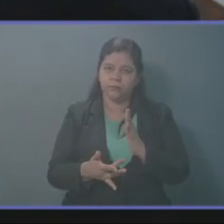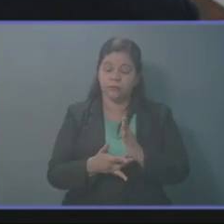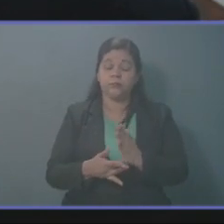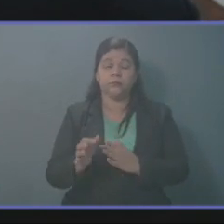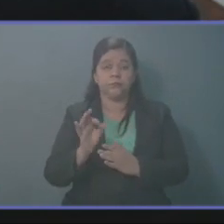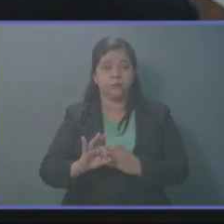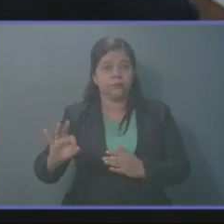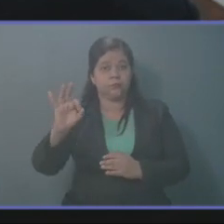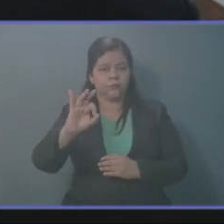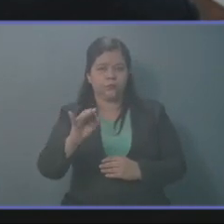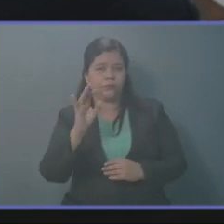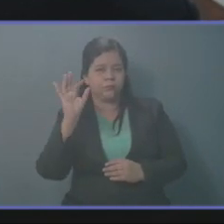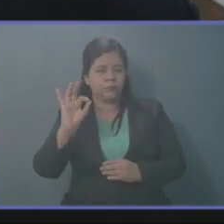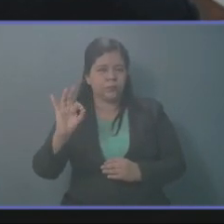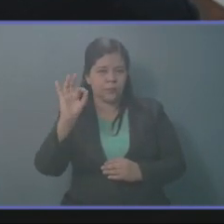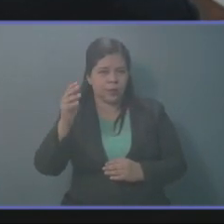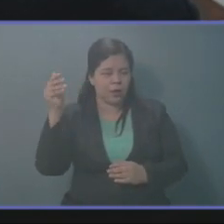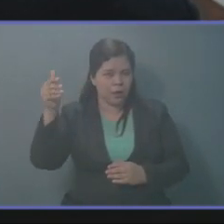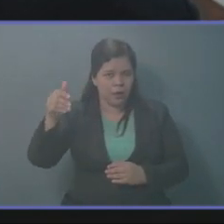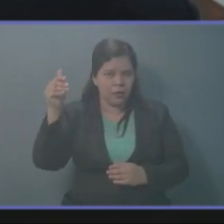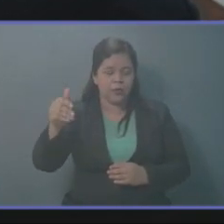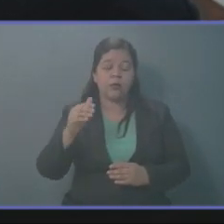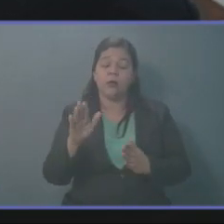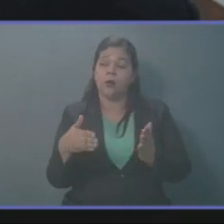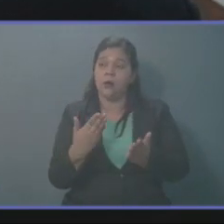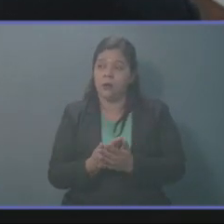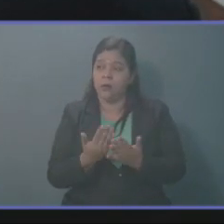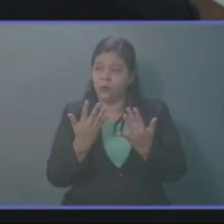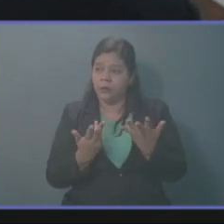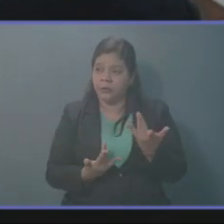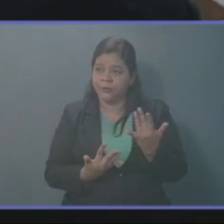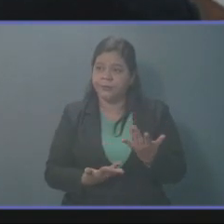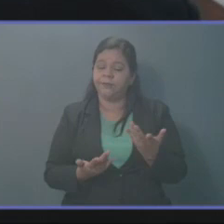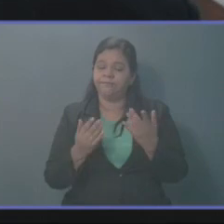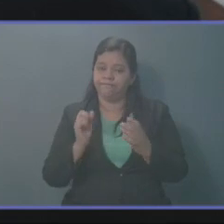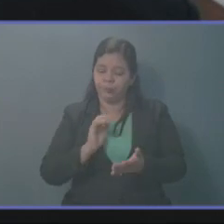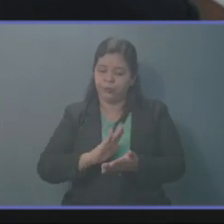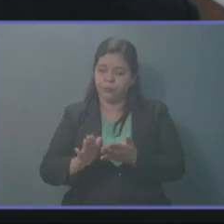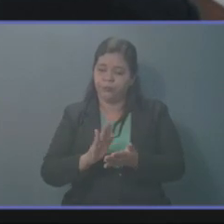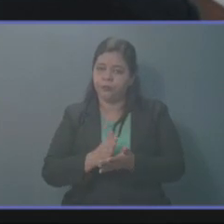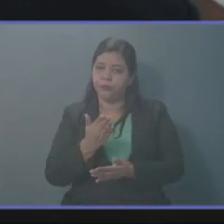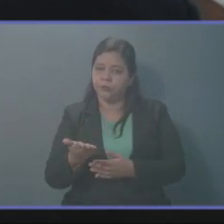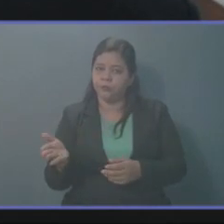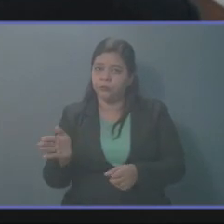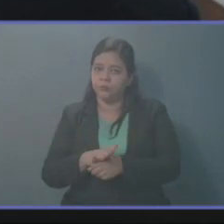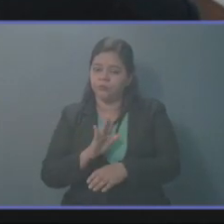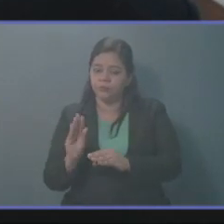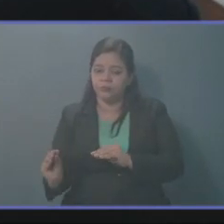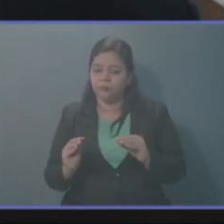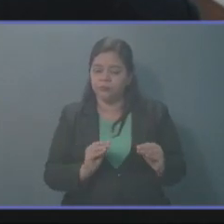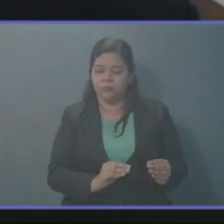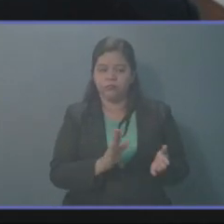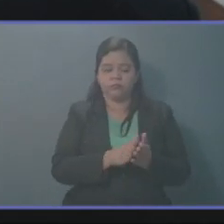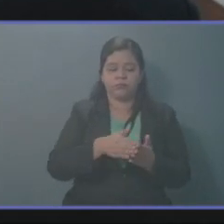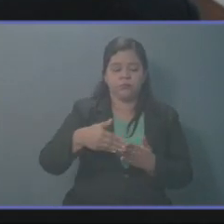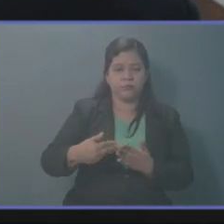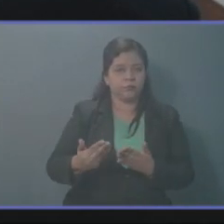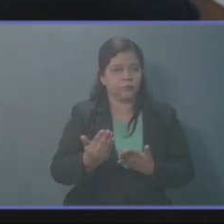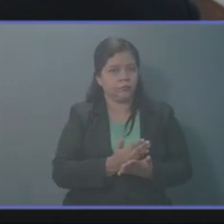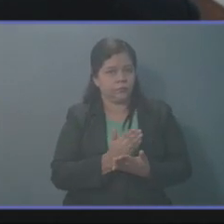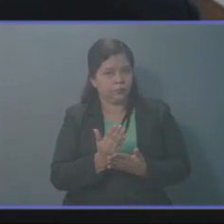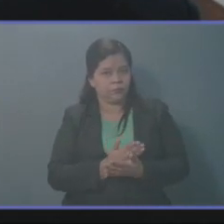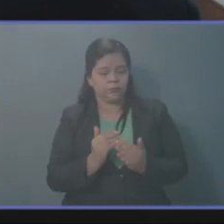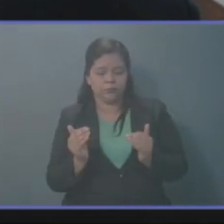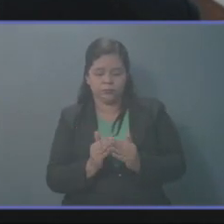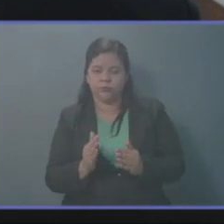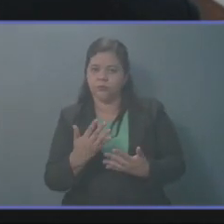calidad de la enseñanza y los espacios escolares. También se esperaba adquirir equipos necesarios para implementar los planes de estudios, así como para realizar actividades de